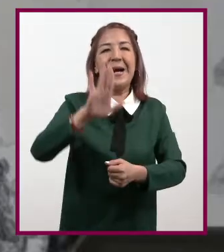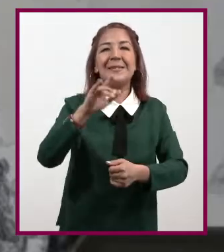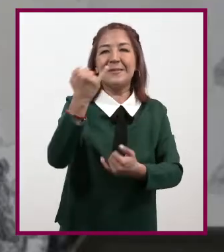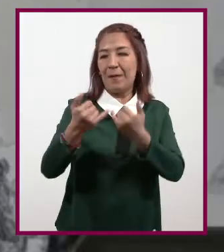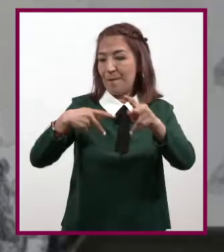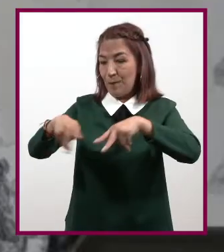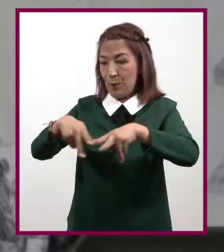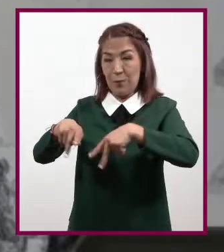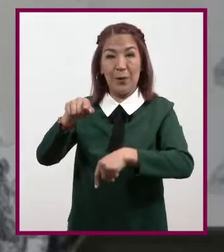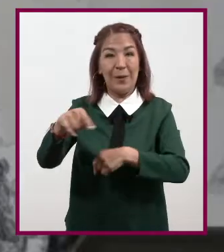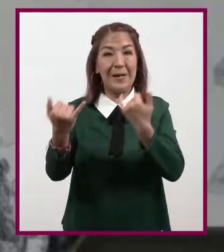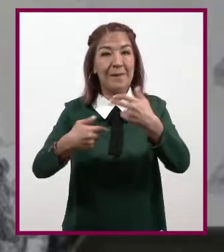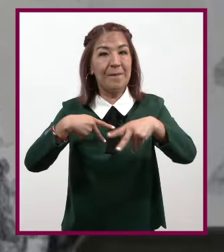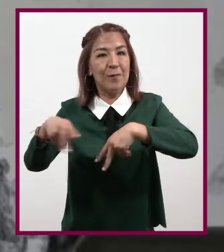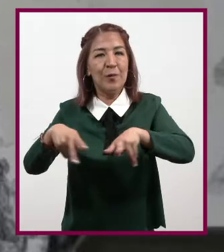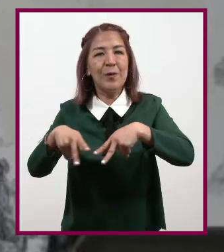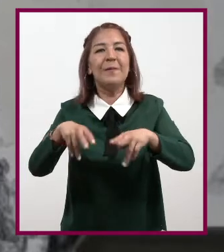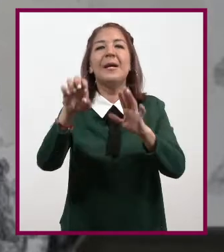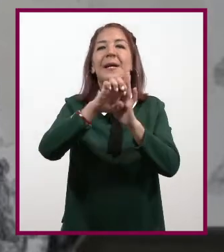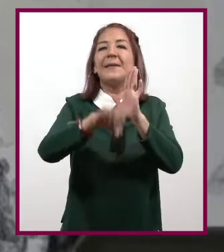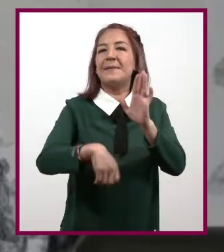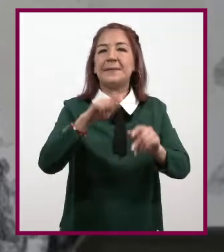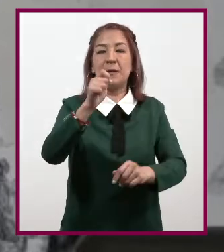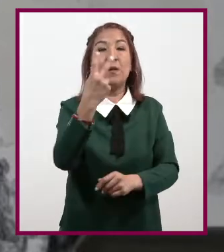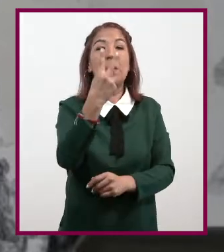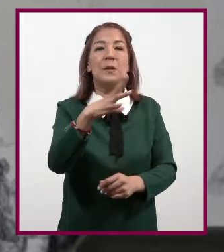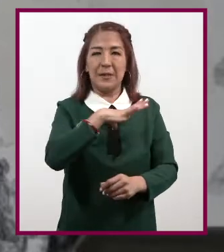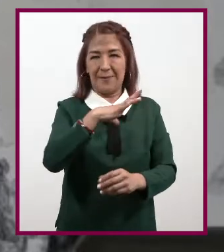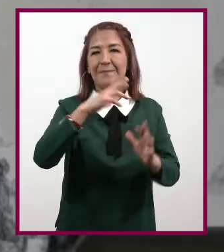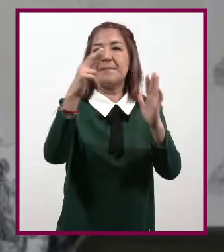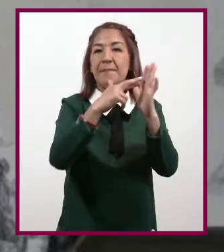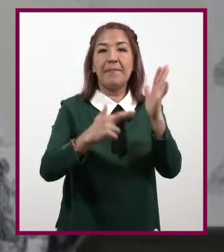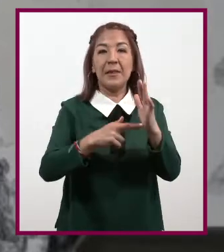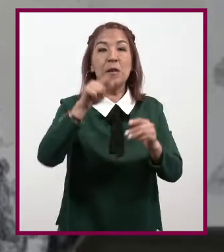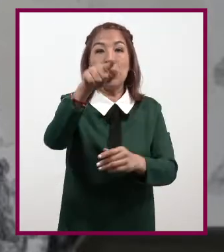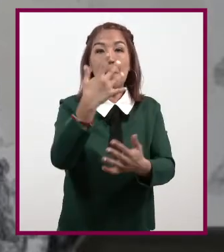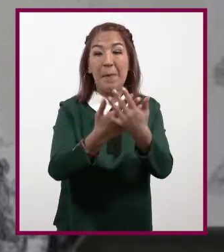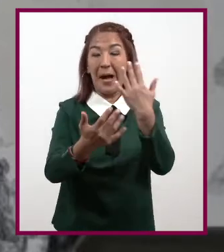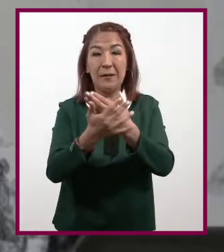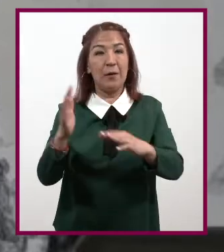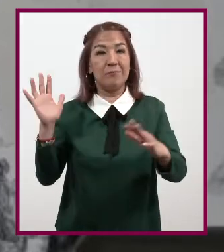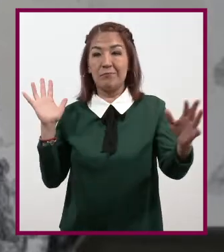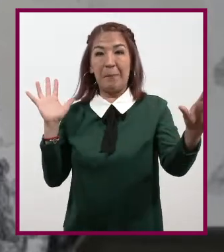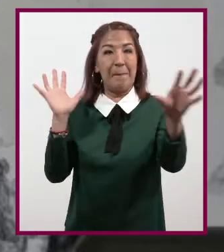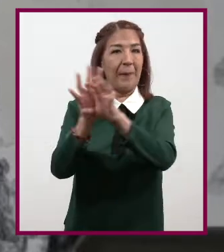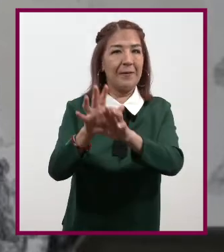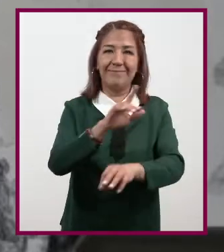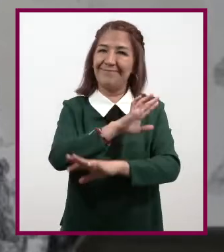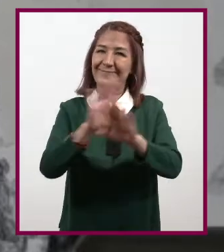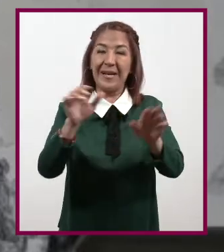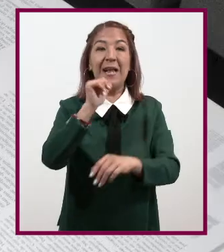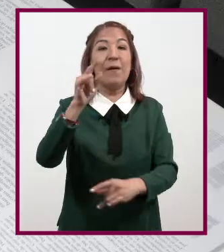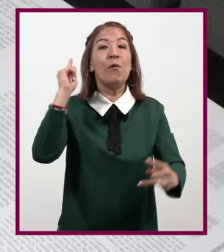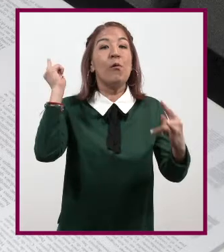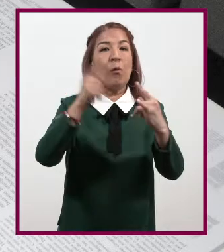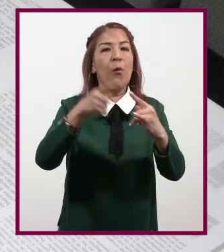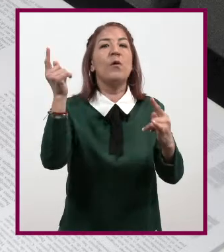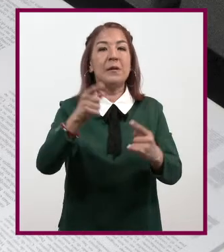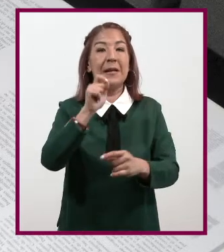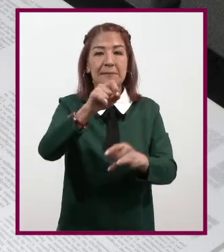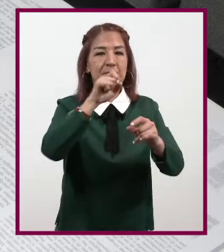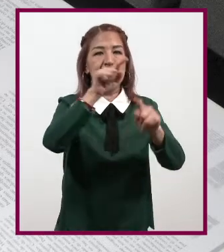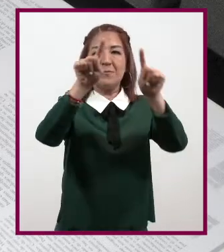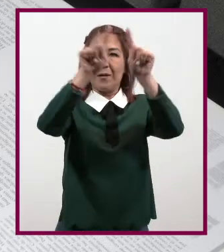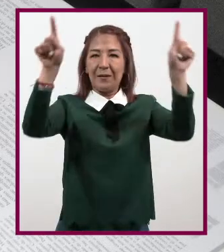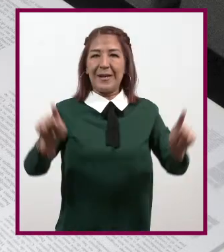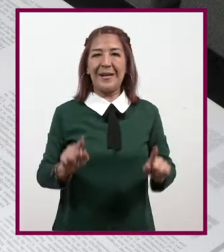tú juegas fútbol, solamente hay dos reglas: no meter las manos y el gol es en ese cuadro.